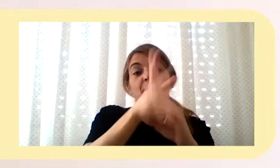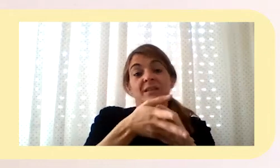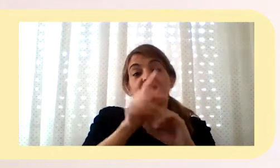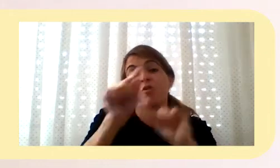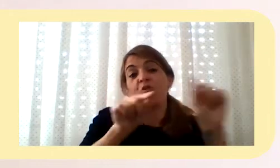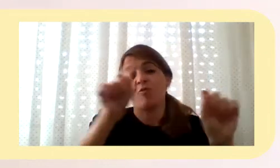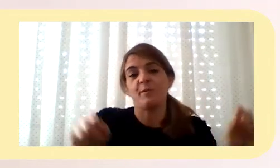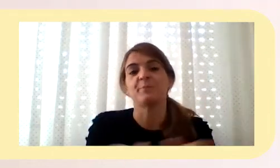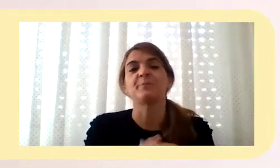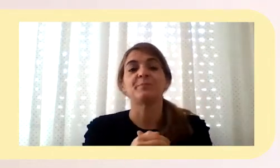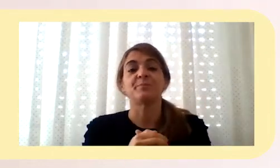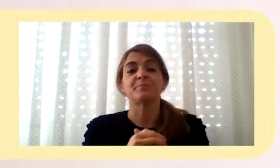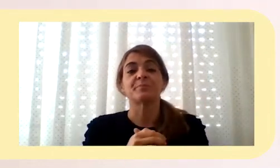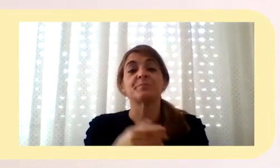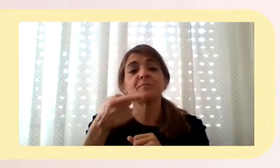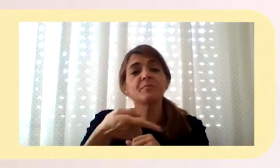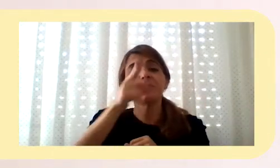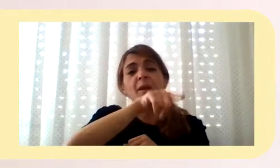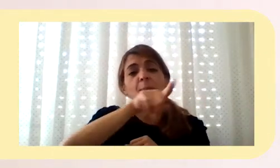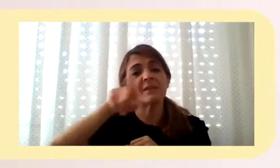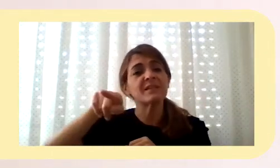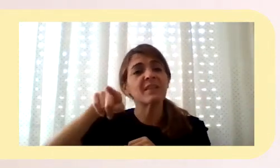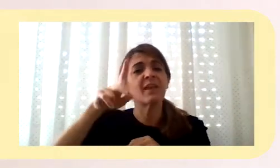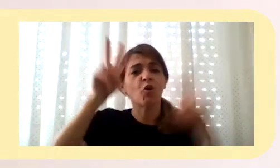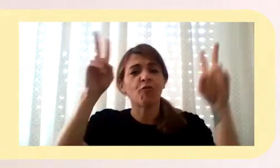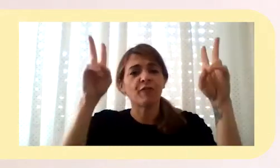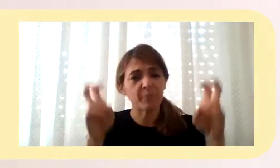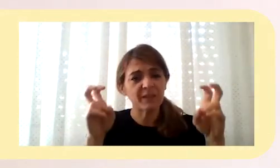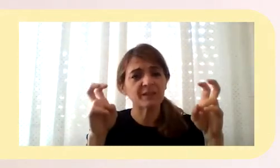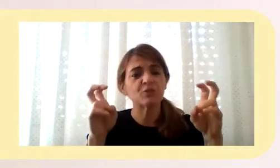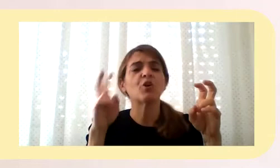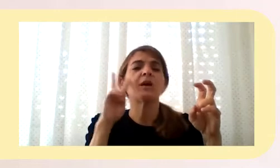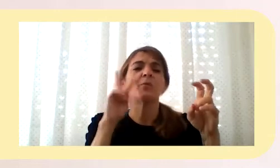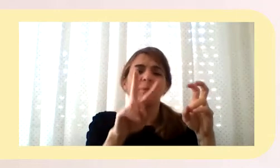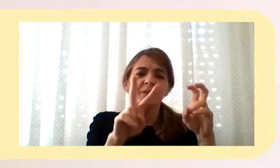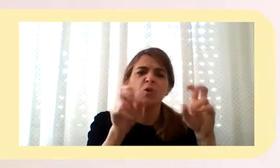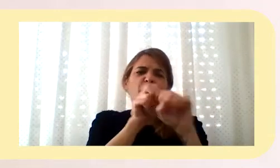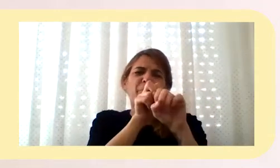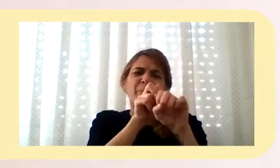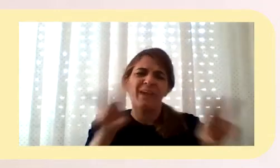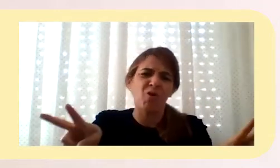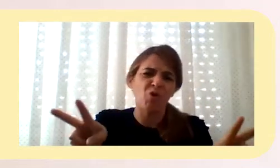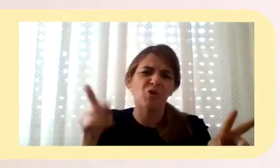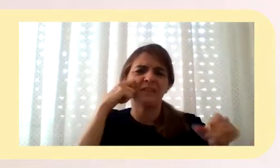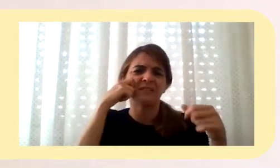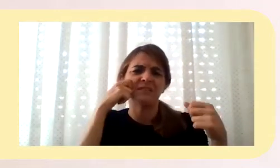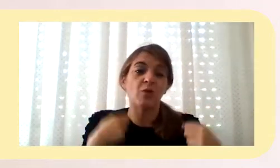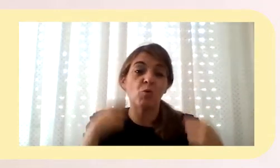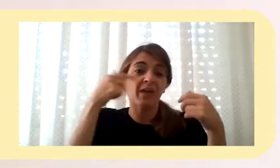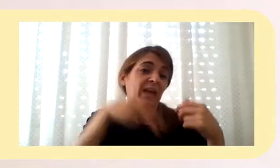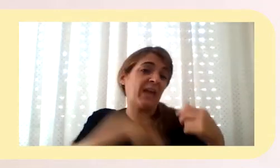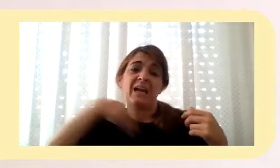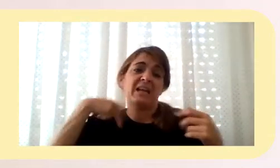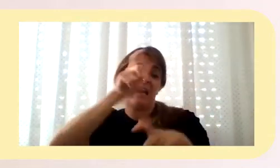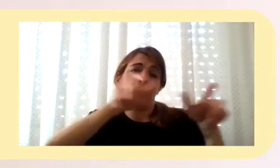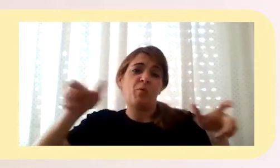COVID-19. Durante estos meses de confinamiento, como sabéis, hemos asistido a un empeoramiento de la salud de la población en general,